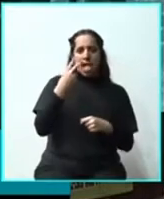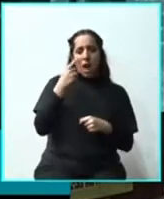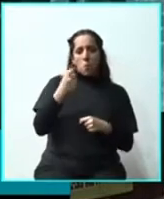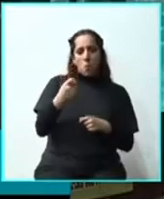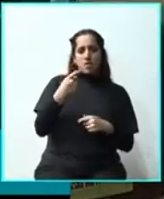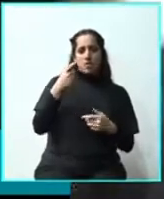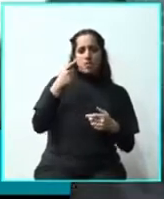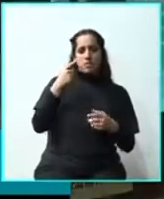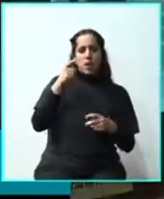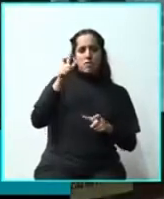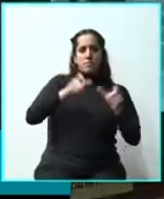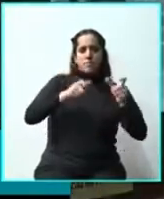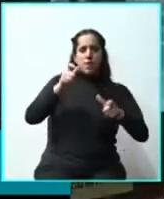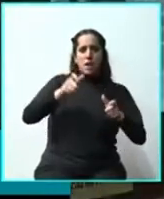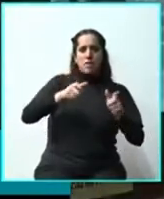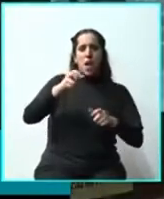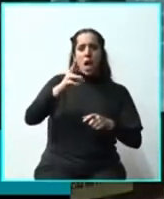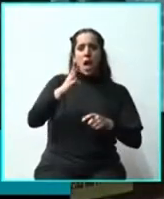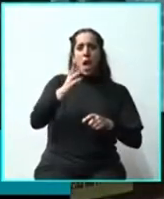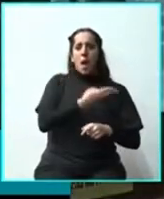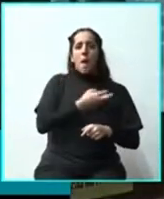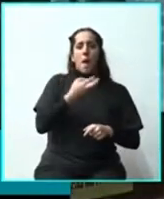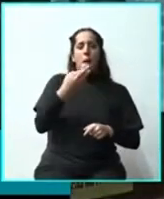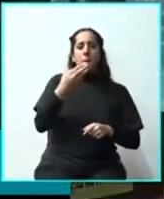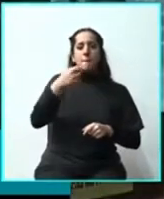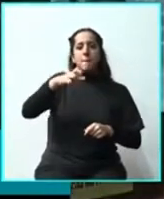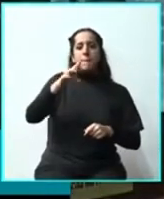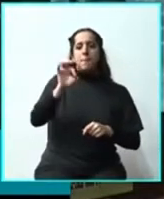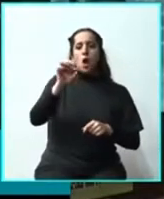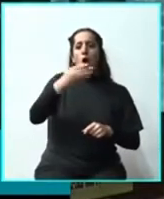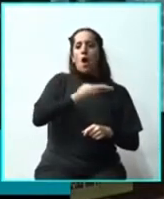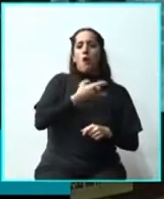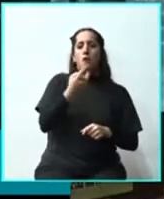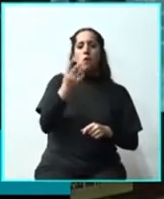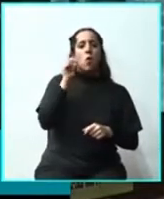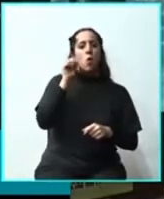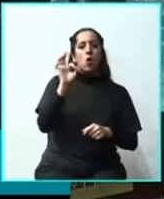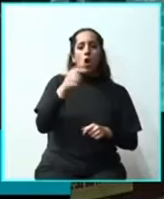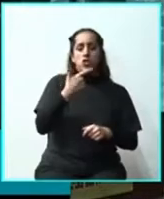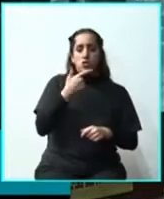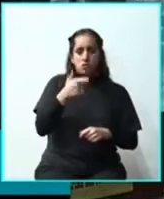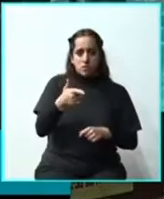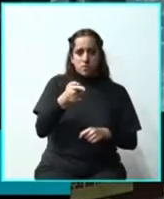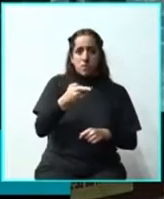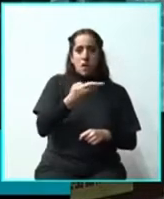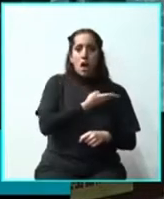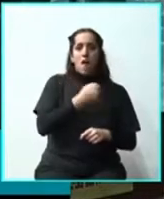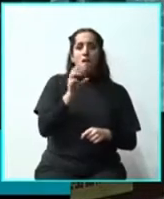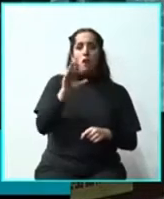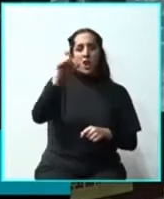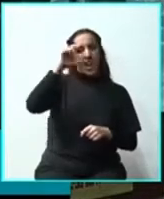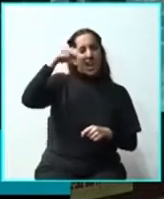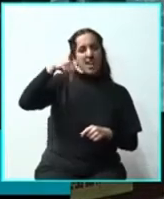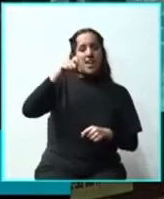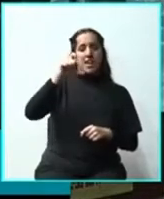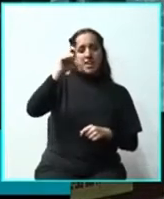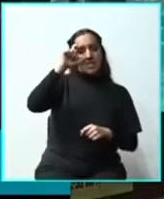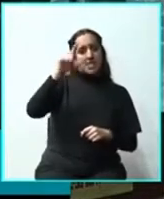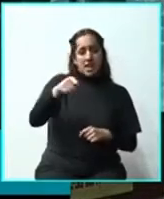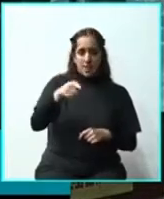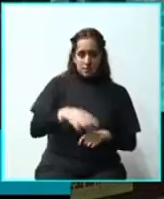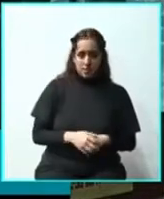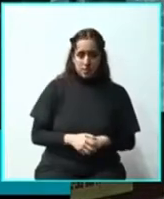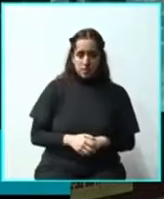de prófugos, el sistema preventivo y el sistema forense. Y lo que es nuevo, sus